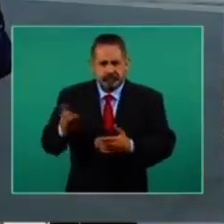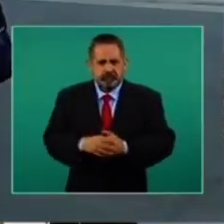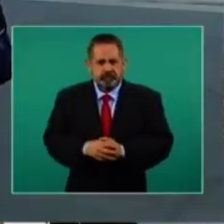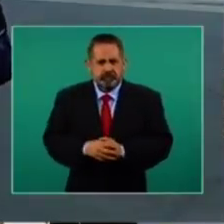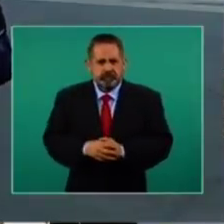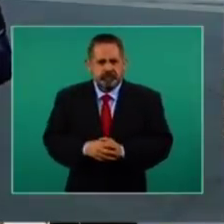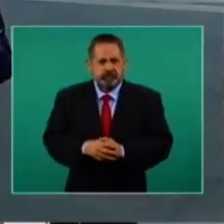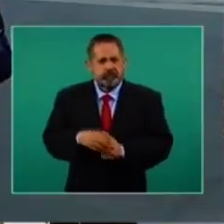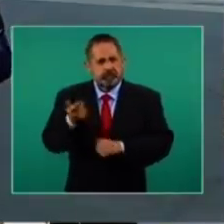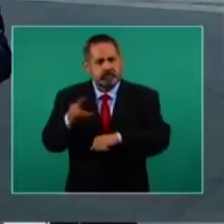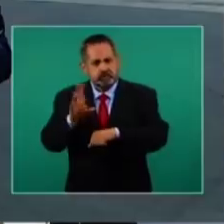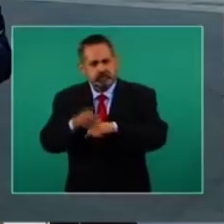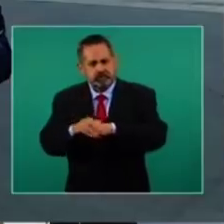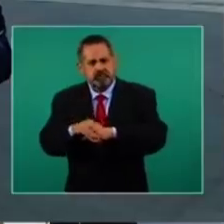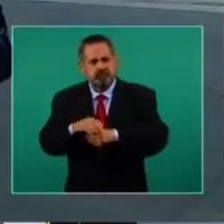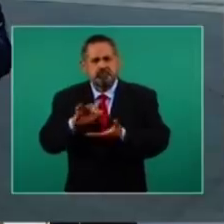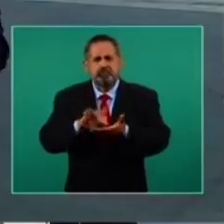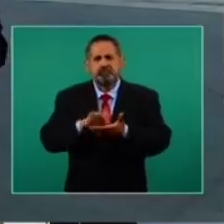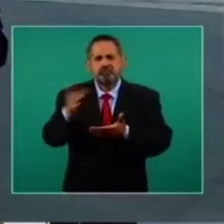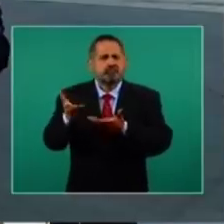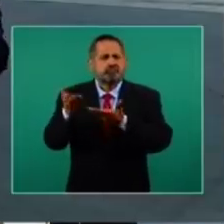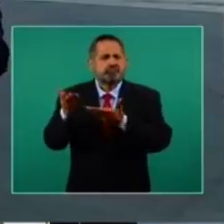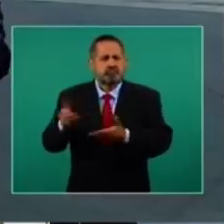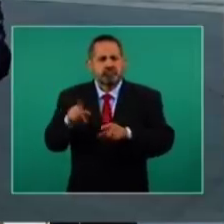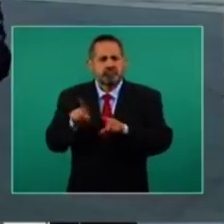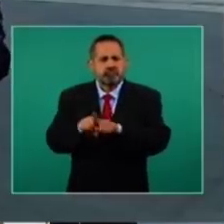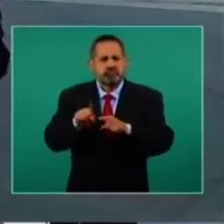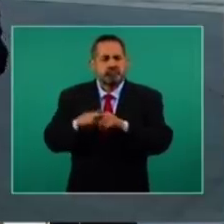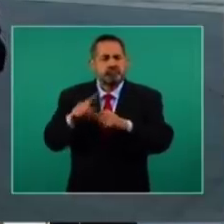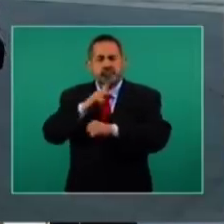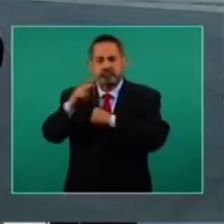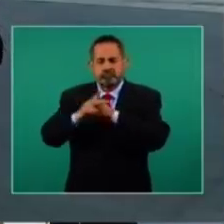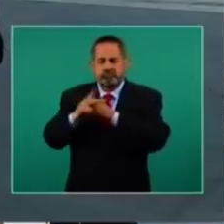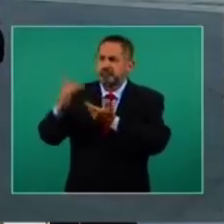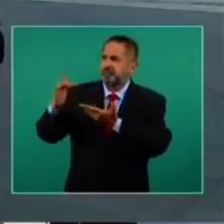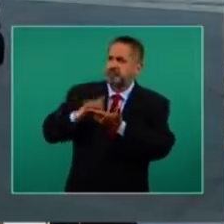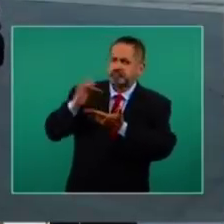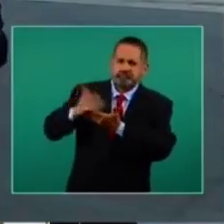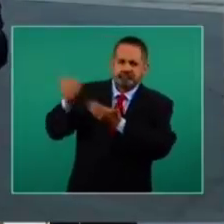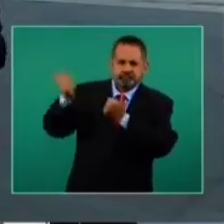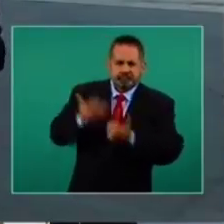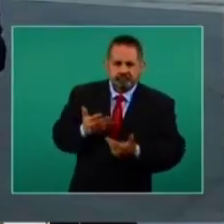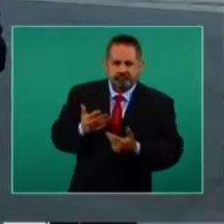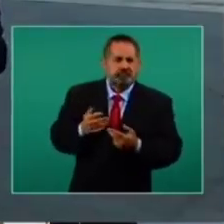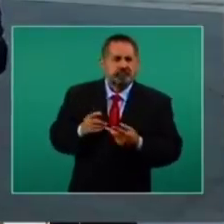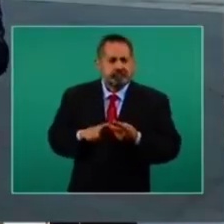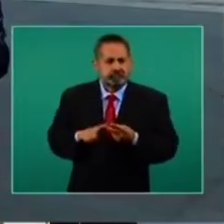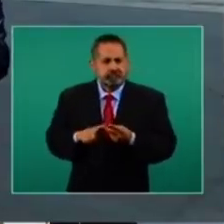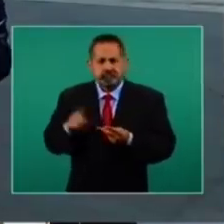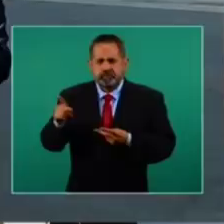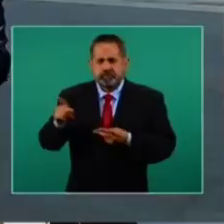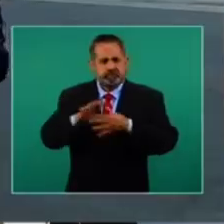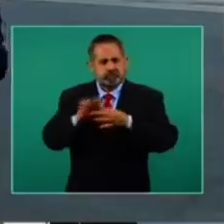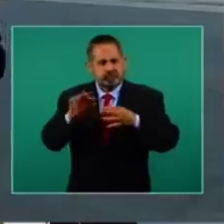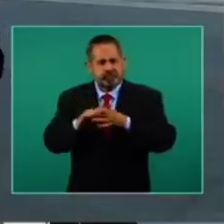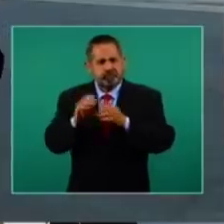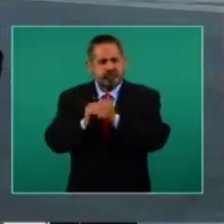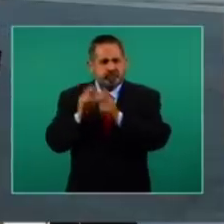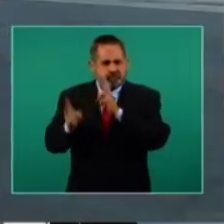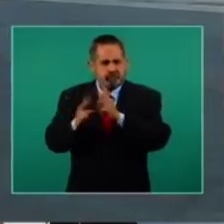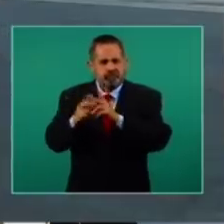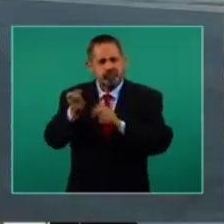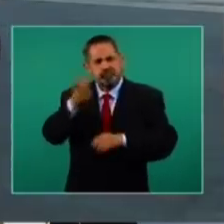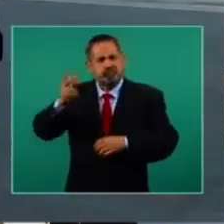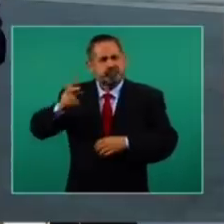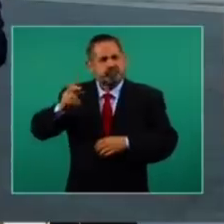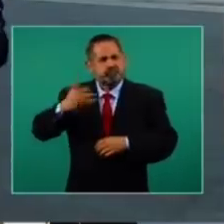Y si usted me lo permite, agradecer a los países que nos han apoyado, que usted habló incluso con los jefes